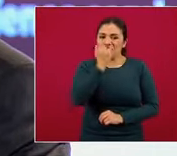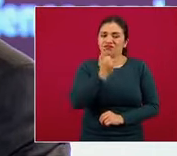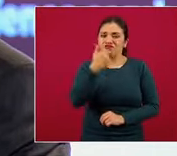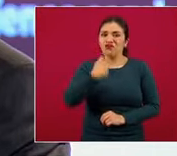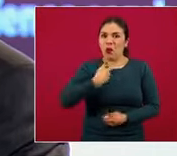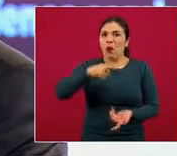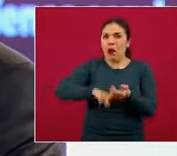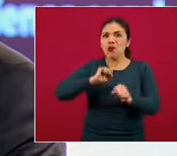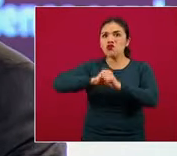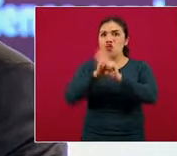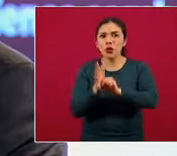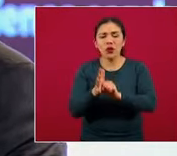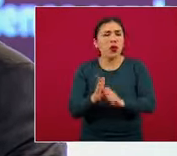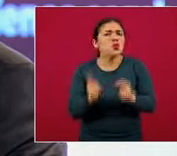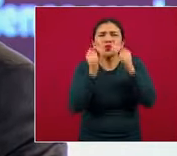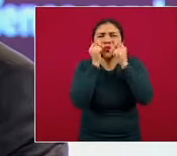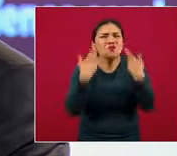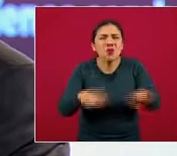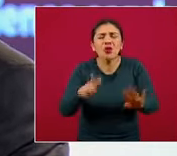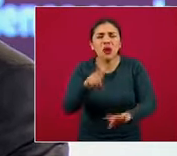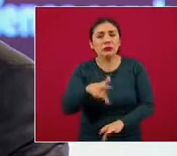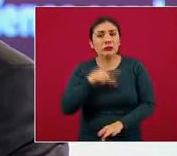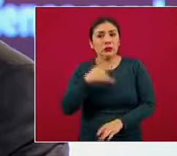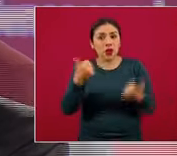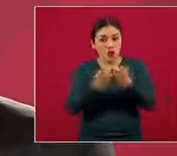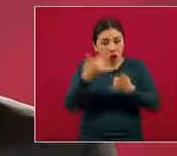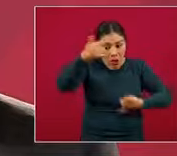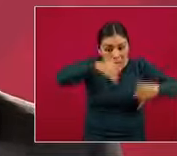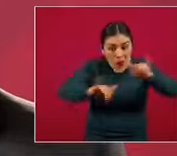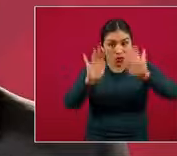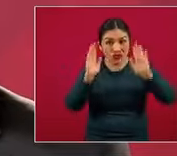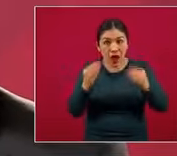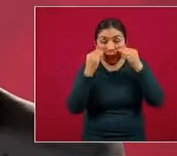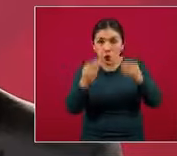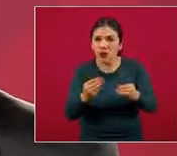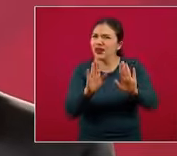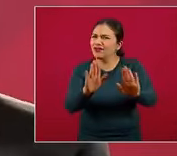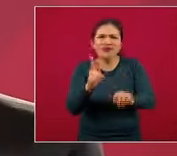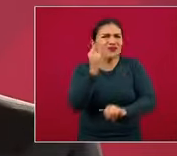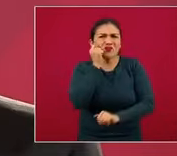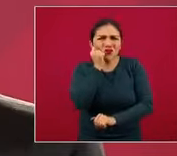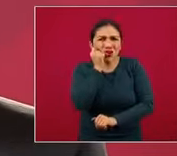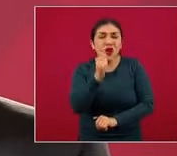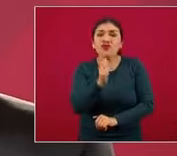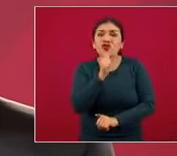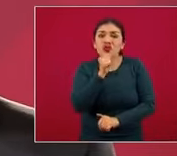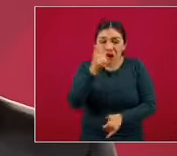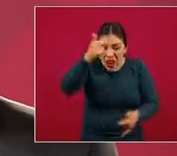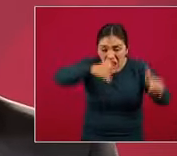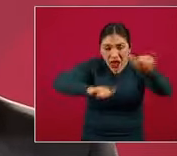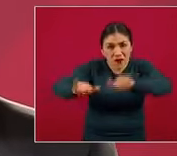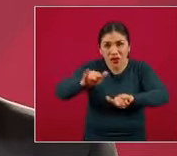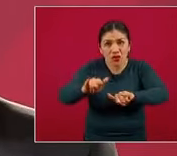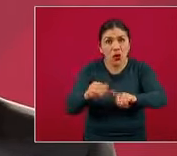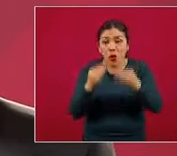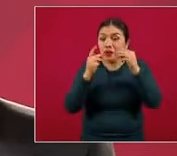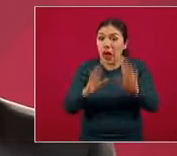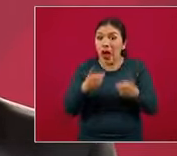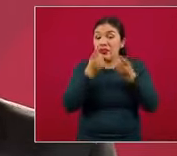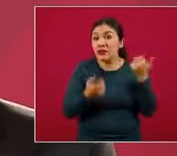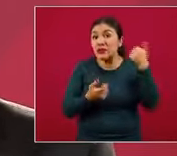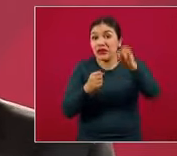sea COVID, independientemente de que se confirme por laboratorio. Esto es muy importante. Aunque no sea confirmado por laboratorio,